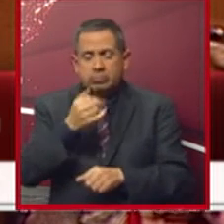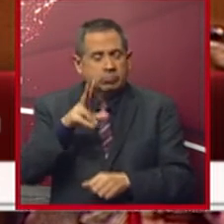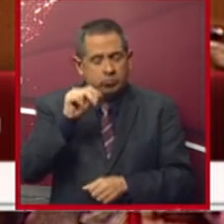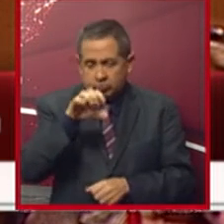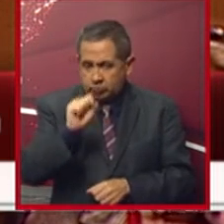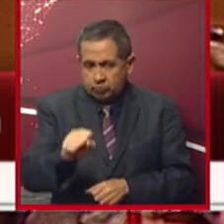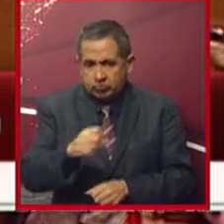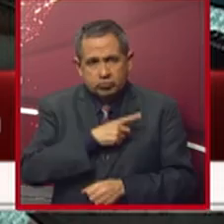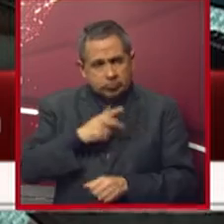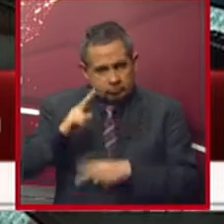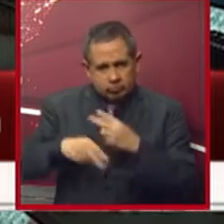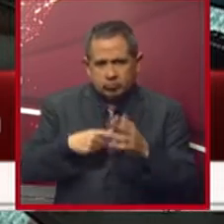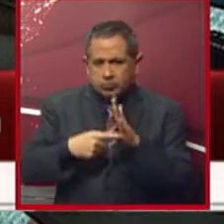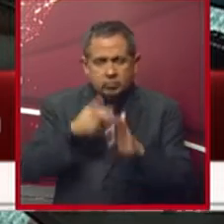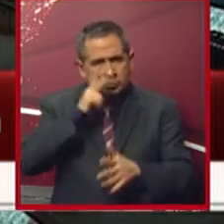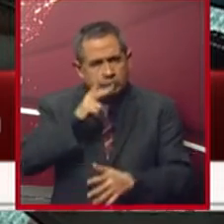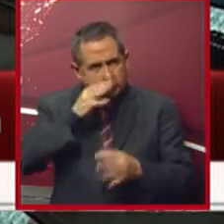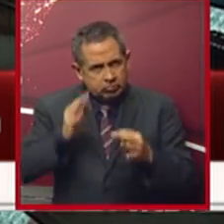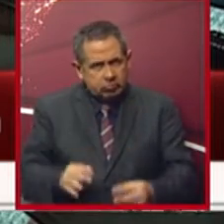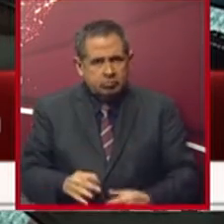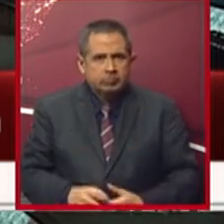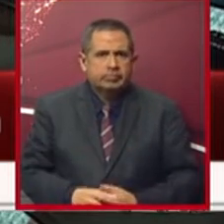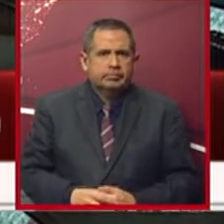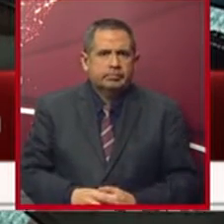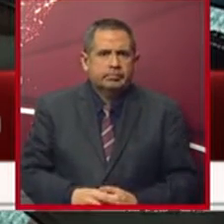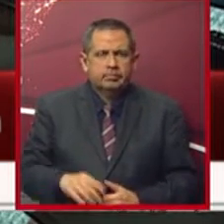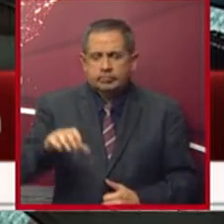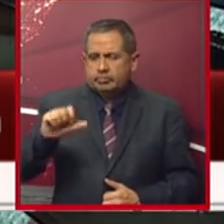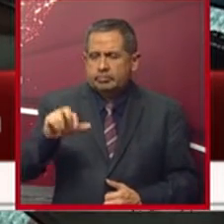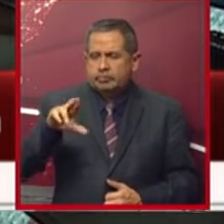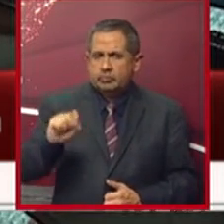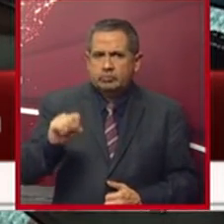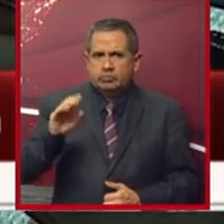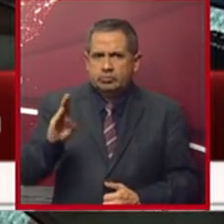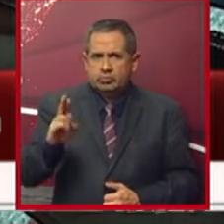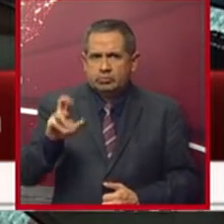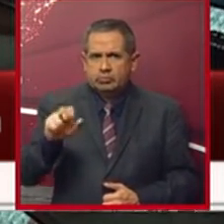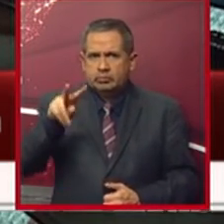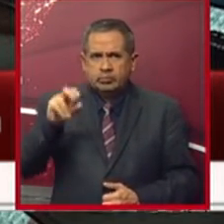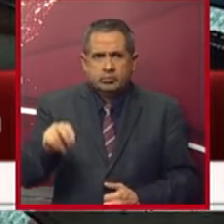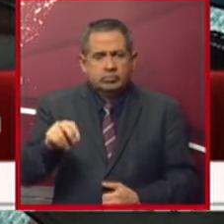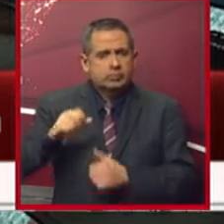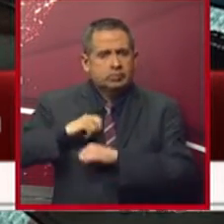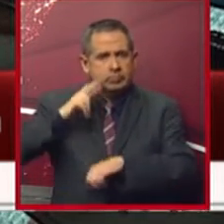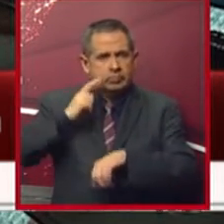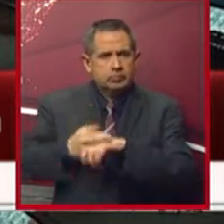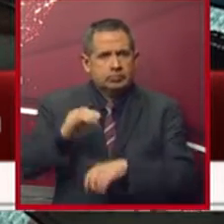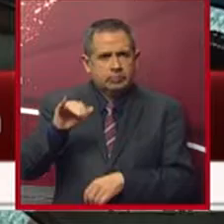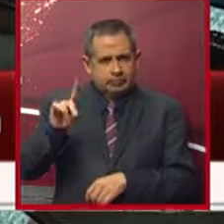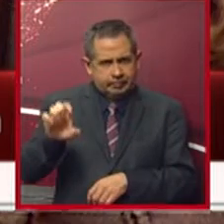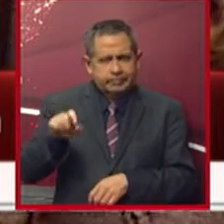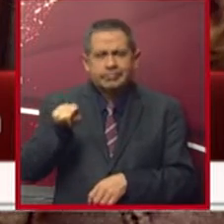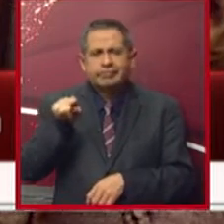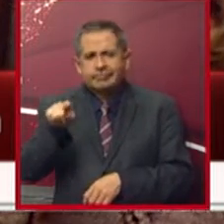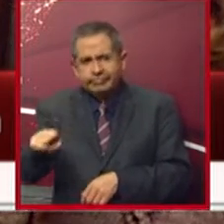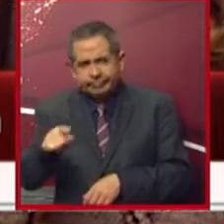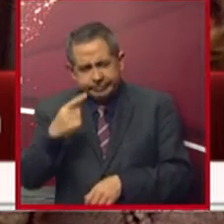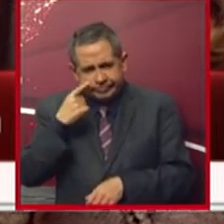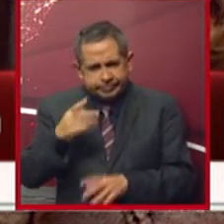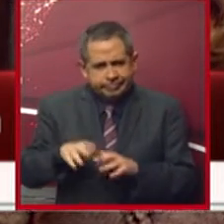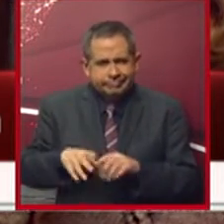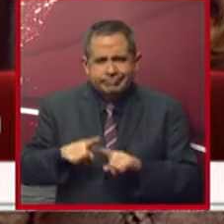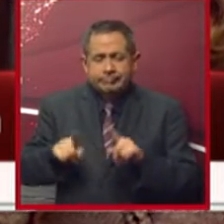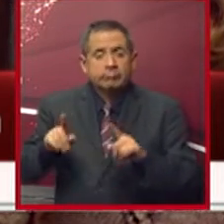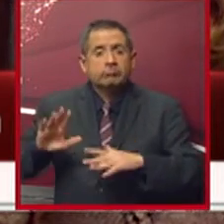pueden demostrar. Carlos Bravo, regidor del Centro de Investigación y Docencia Económica, manifestó que, en contrario a